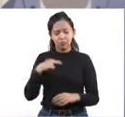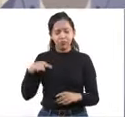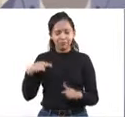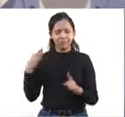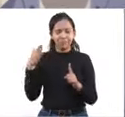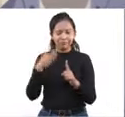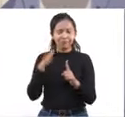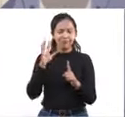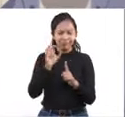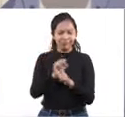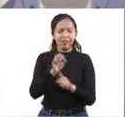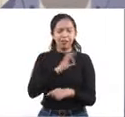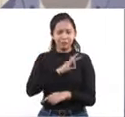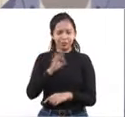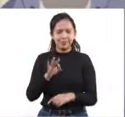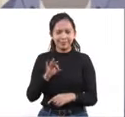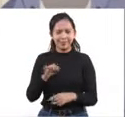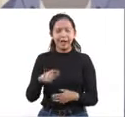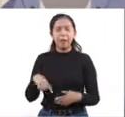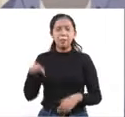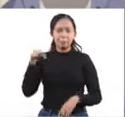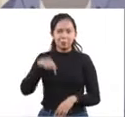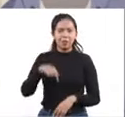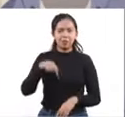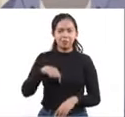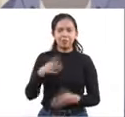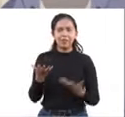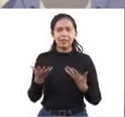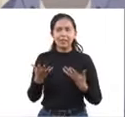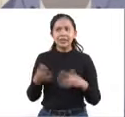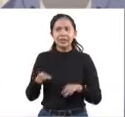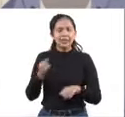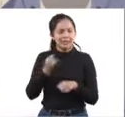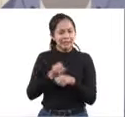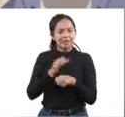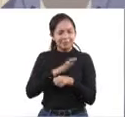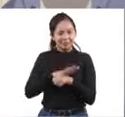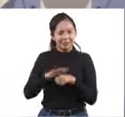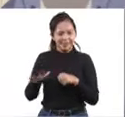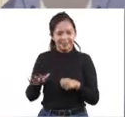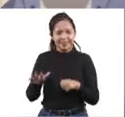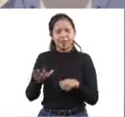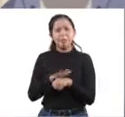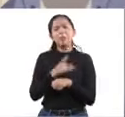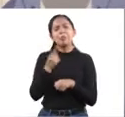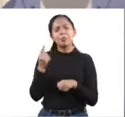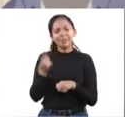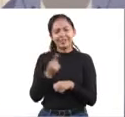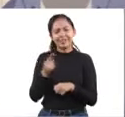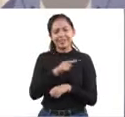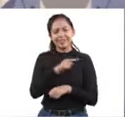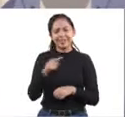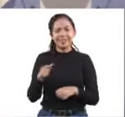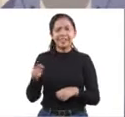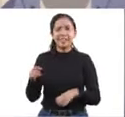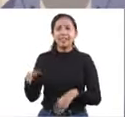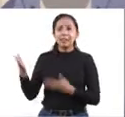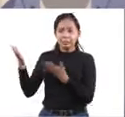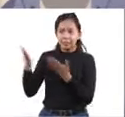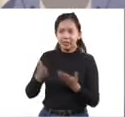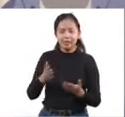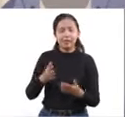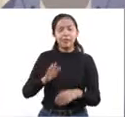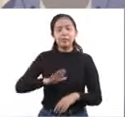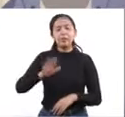esta jornada imposible, porque todos vienen hasta el último momento con miedo. Y